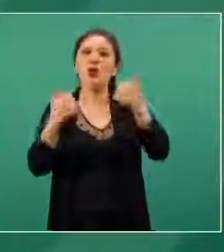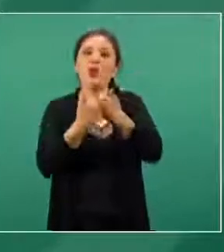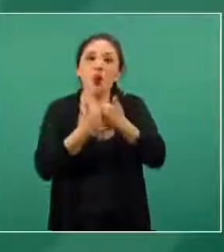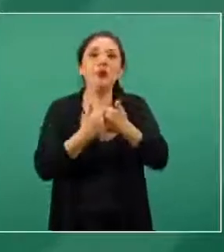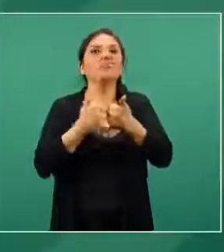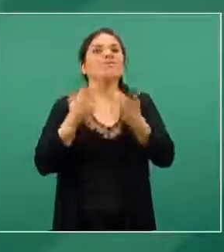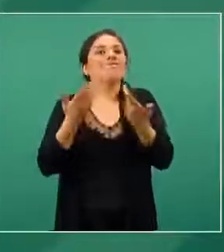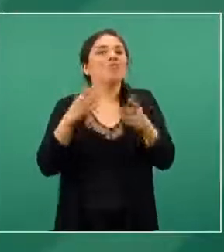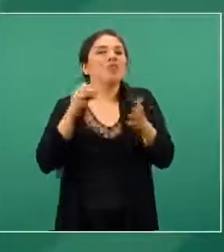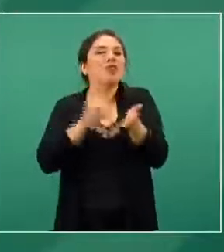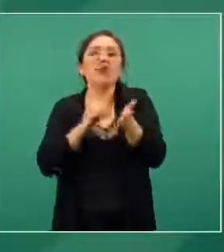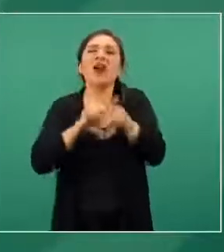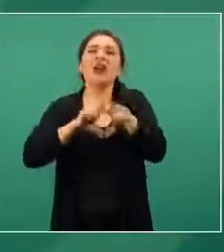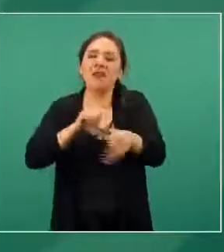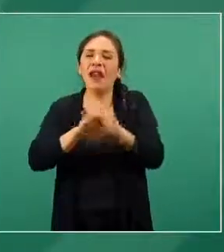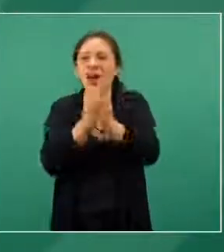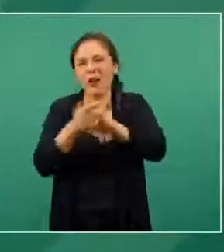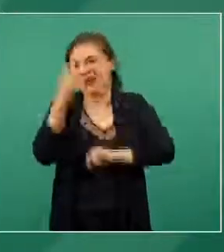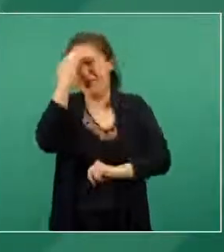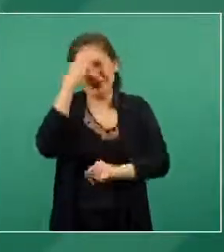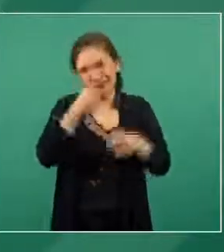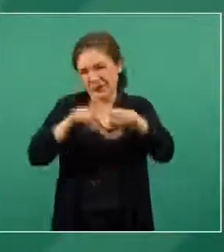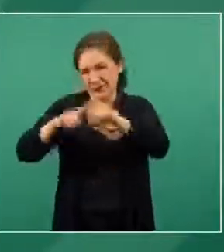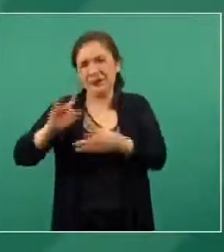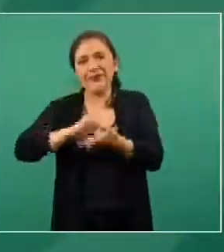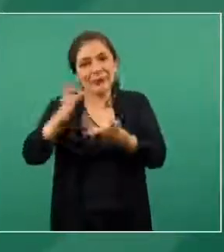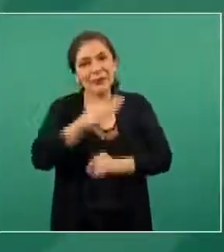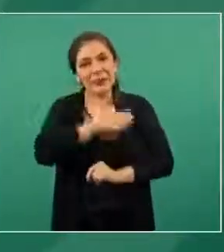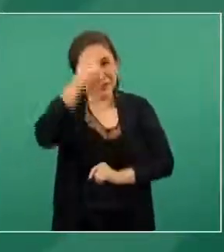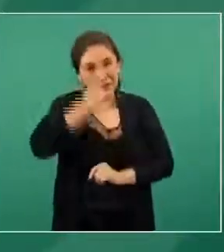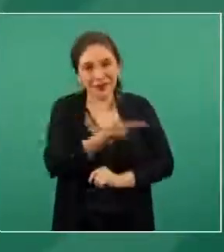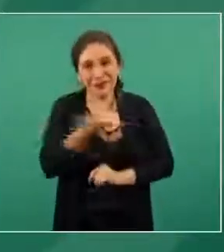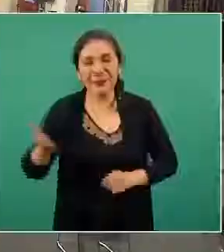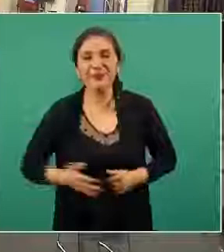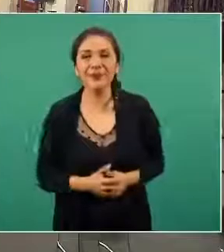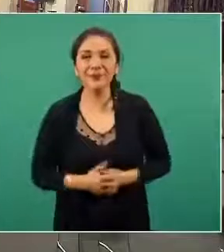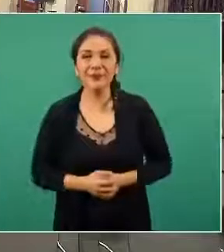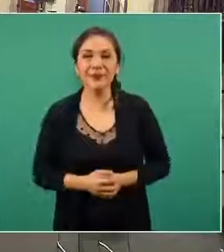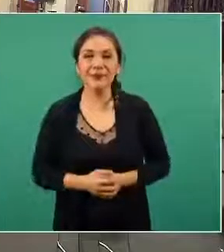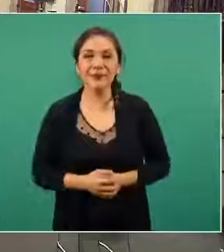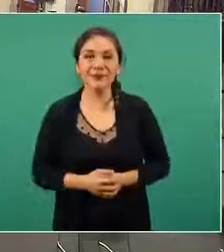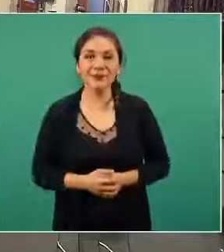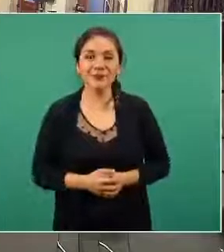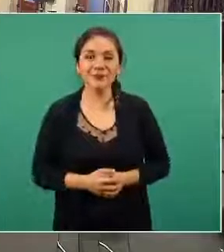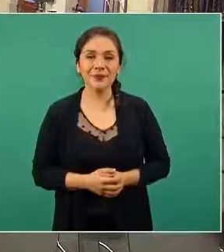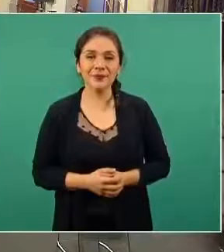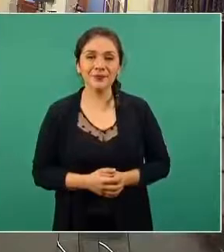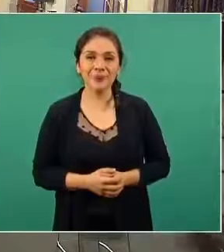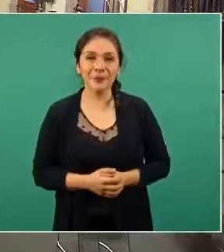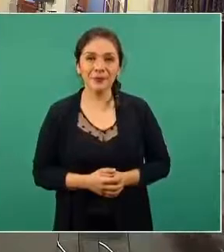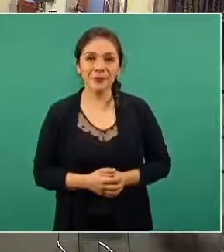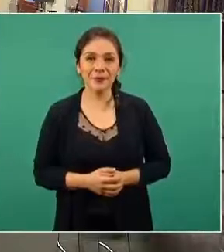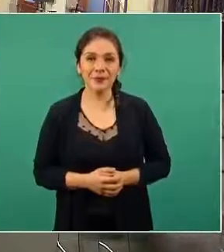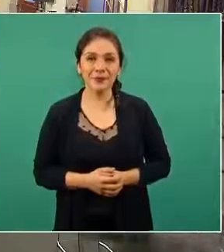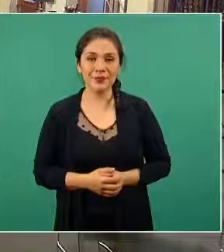preventivas que todas y todos conocemos. Muchas gracias y que tengan muy buenas noches. Muchas gracias. Buenas noches.